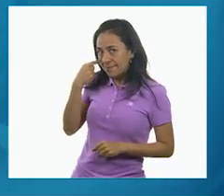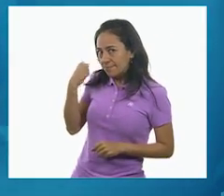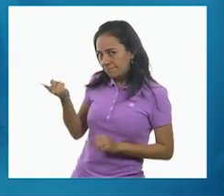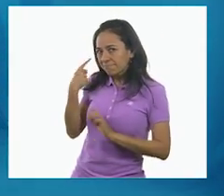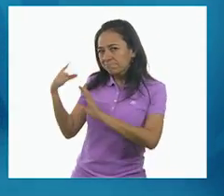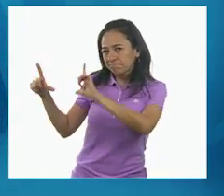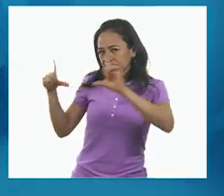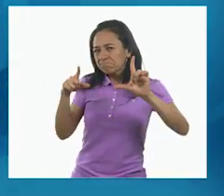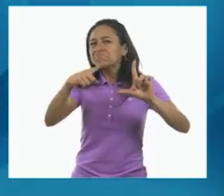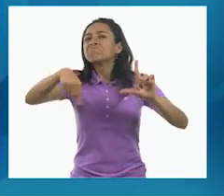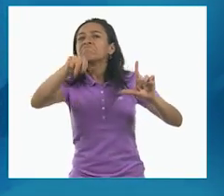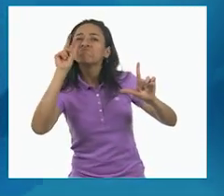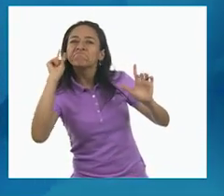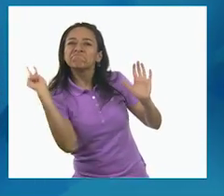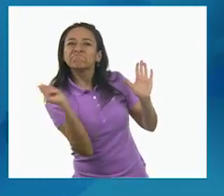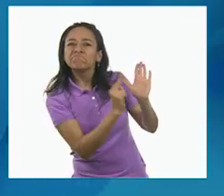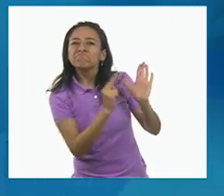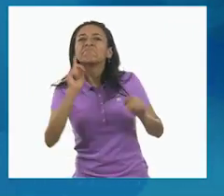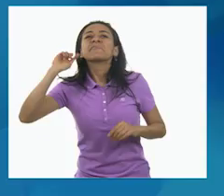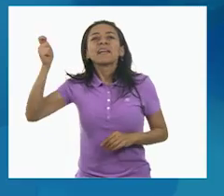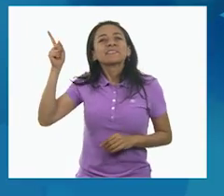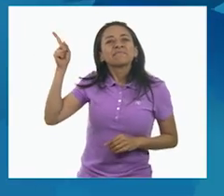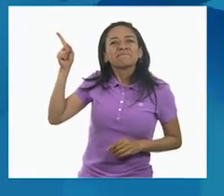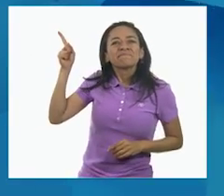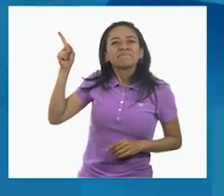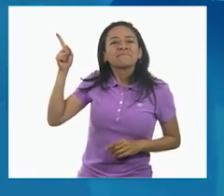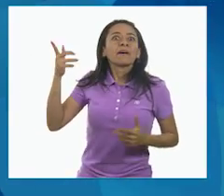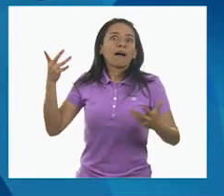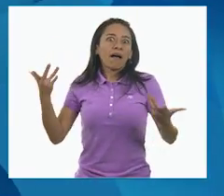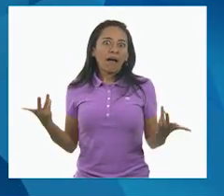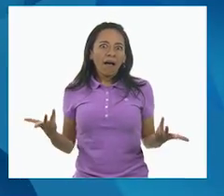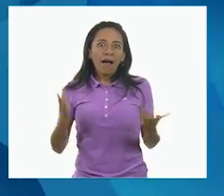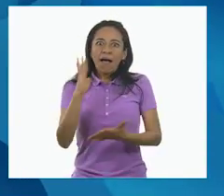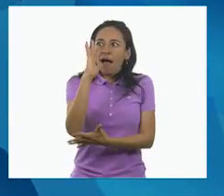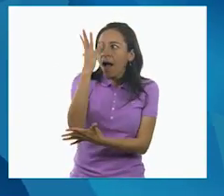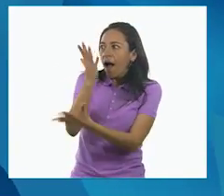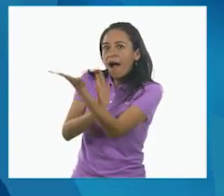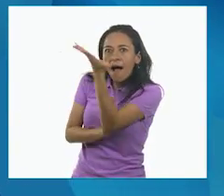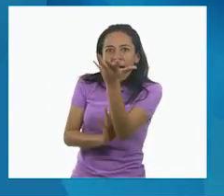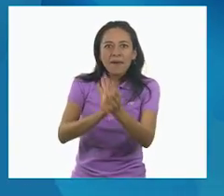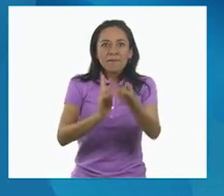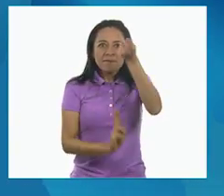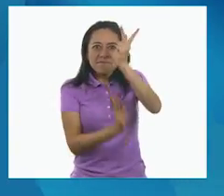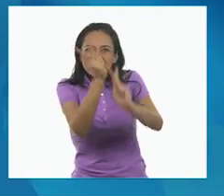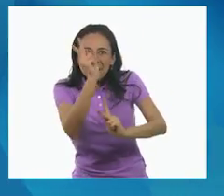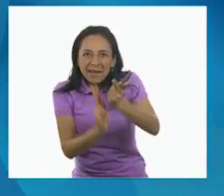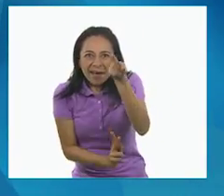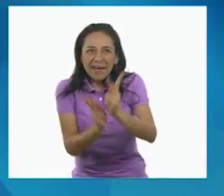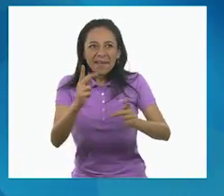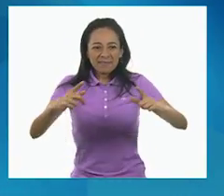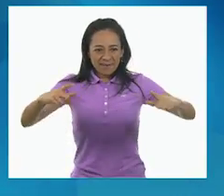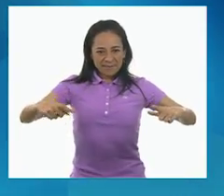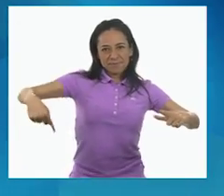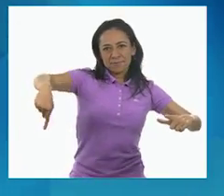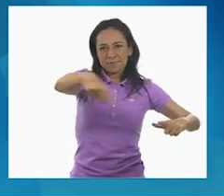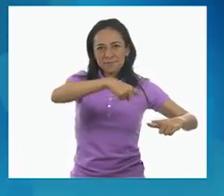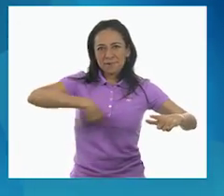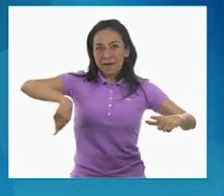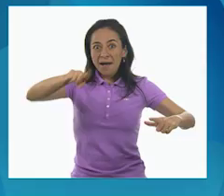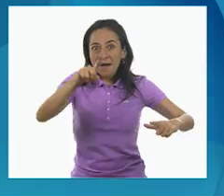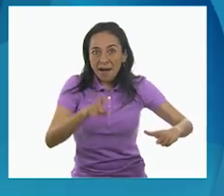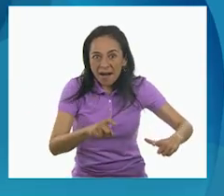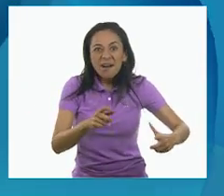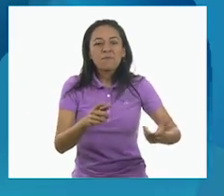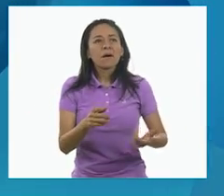Un lugar lleno de vegetación, lleno de agua, con un clima favorable. Muchos animales seguramente.